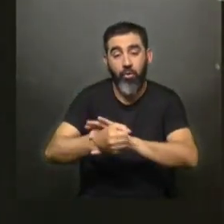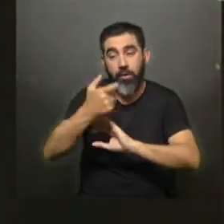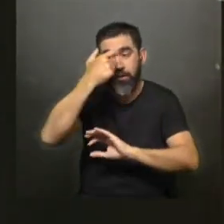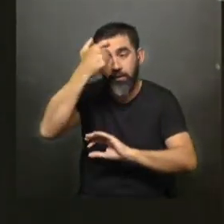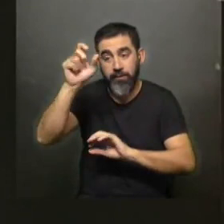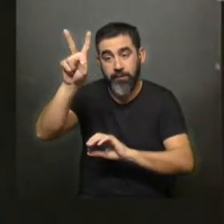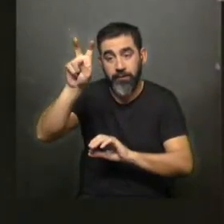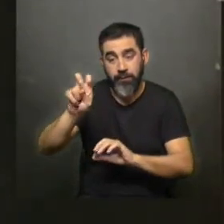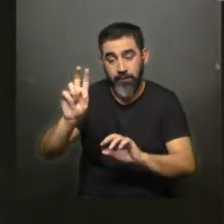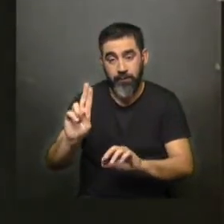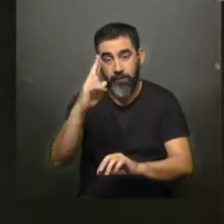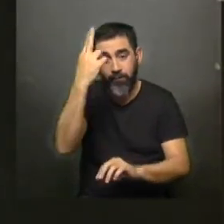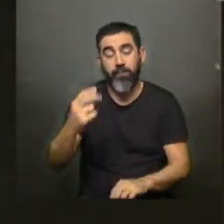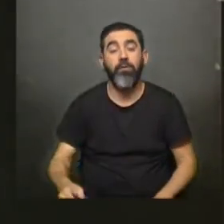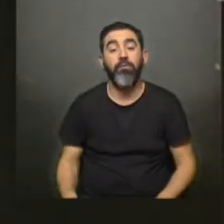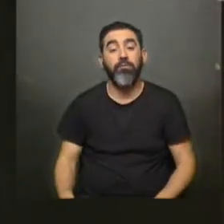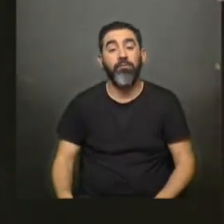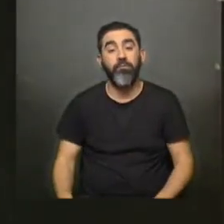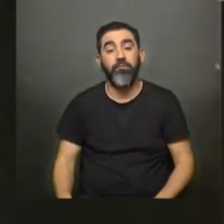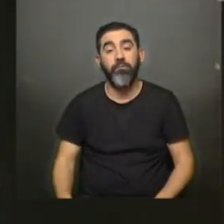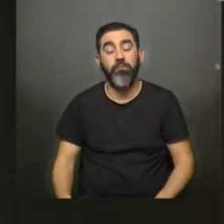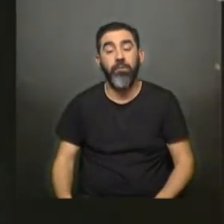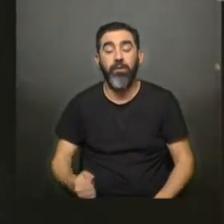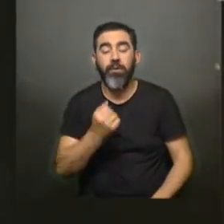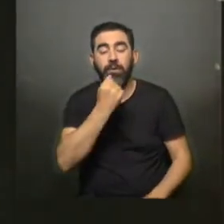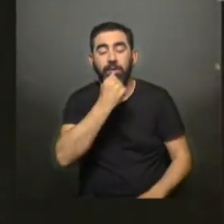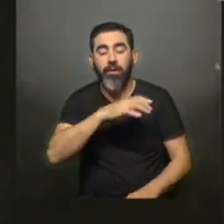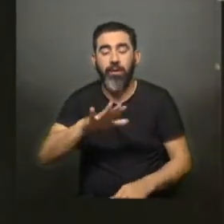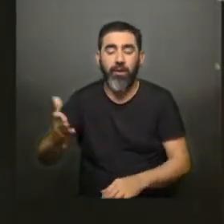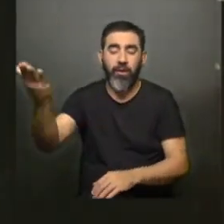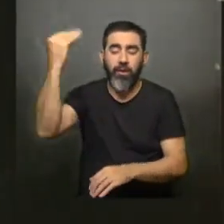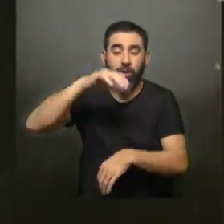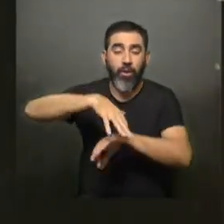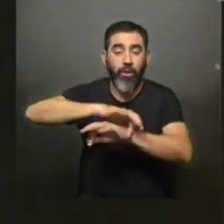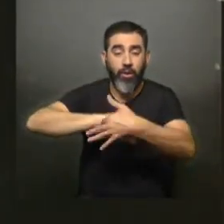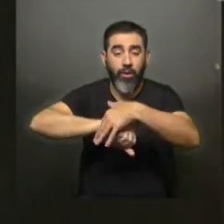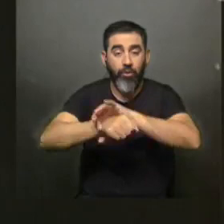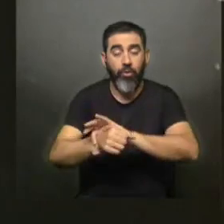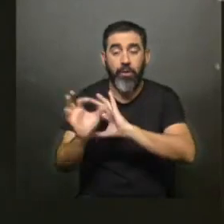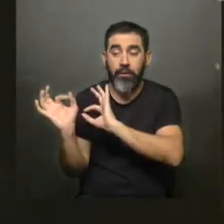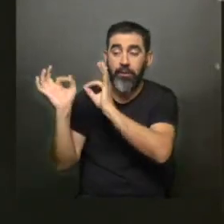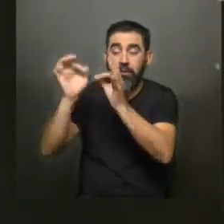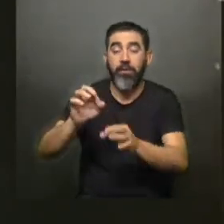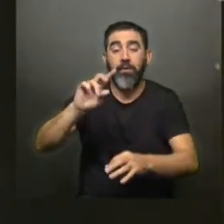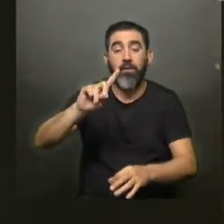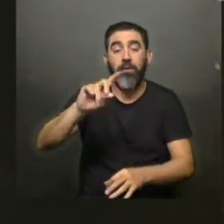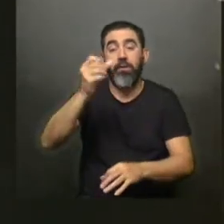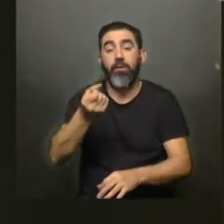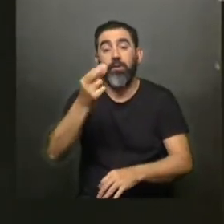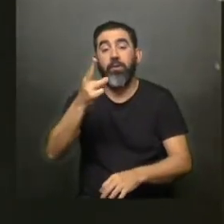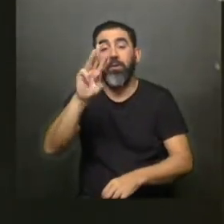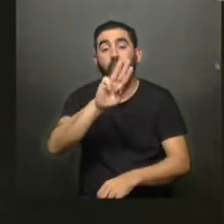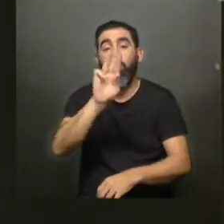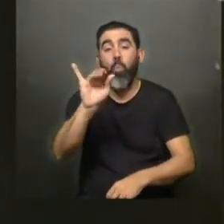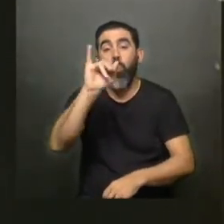científica en Uruguay. Un poco la historia de la arqueología en Uruguay es con la llegada de Charles Darwin, que estuvo en el Río de